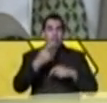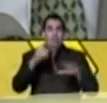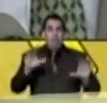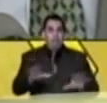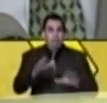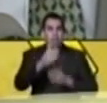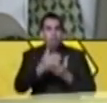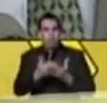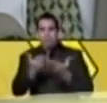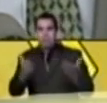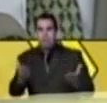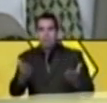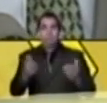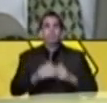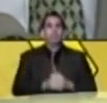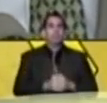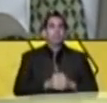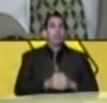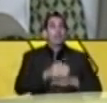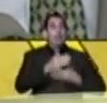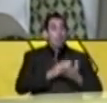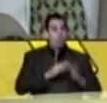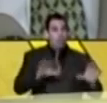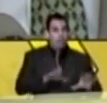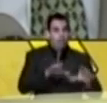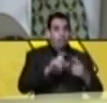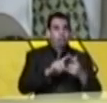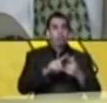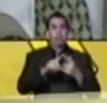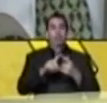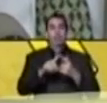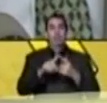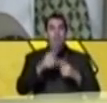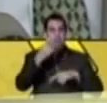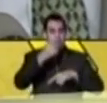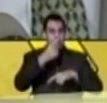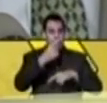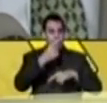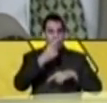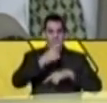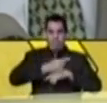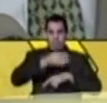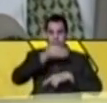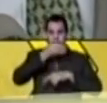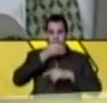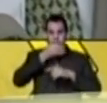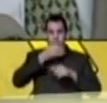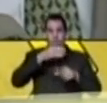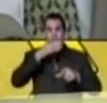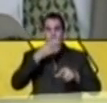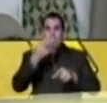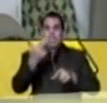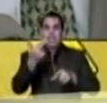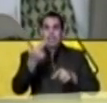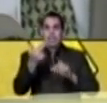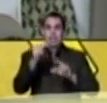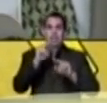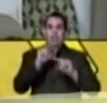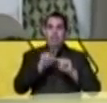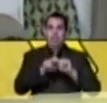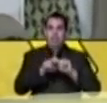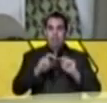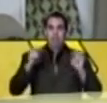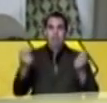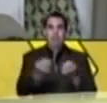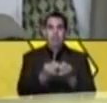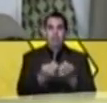acciones si las acciones se están tomando si quedamos en una fecha próxima para el día 13 de octubre sentarnos nuevamente